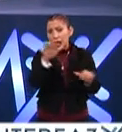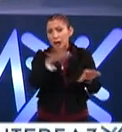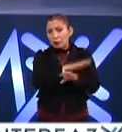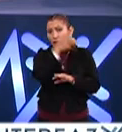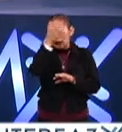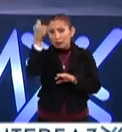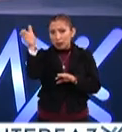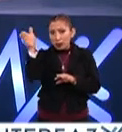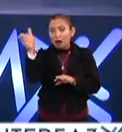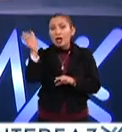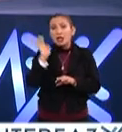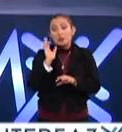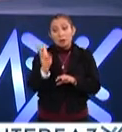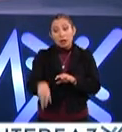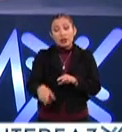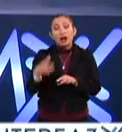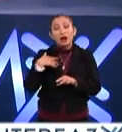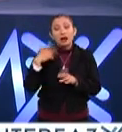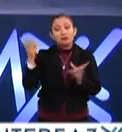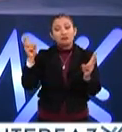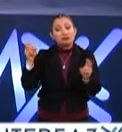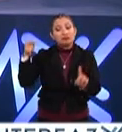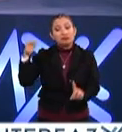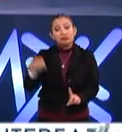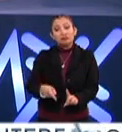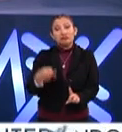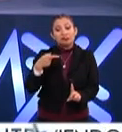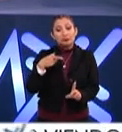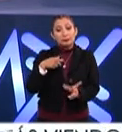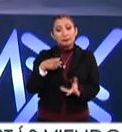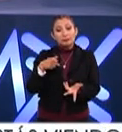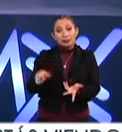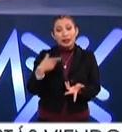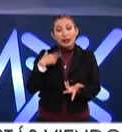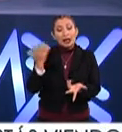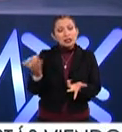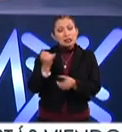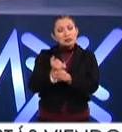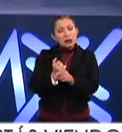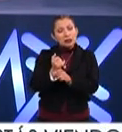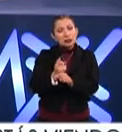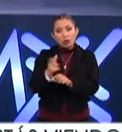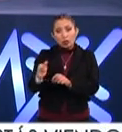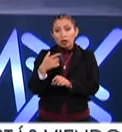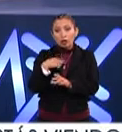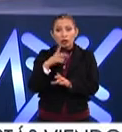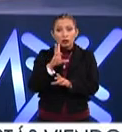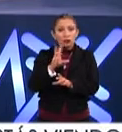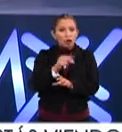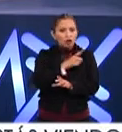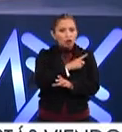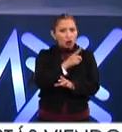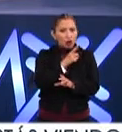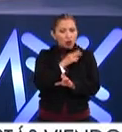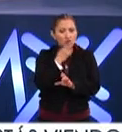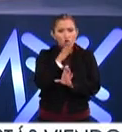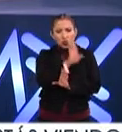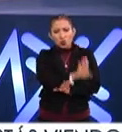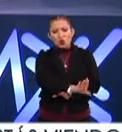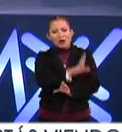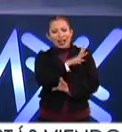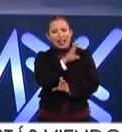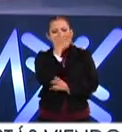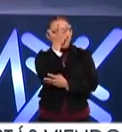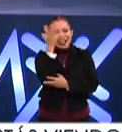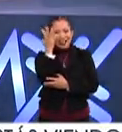cambio climático y en efecto pusieron el dedo en la llaga, que es la investigación, no solamente preservar lo que